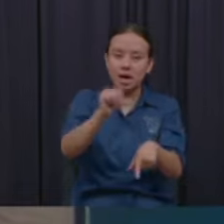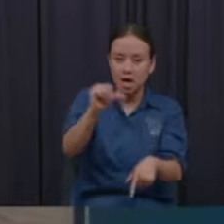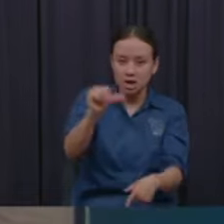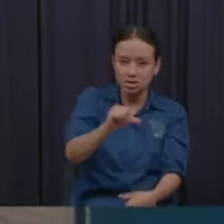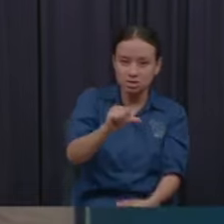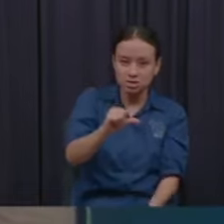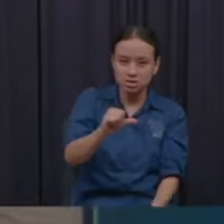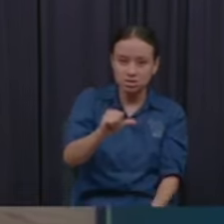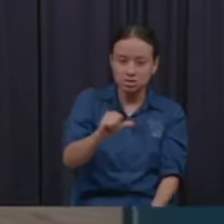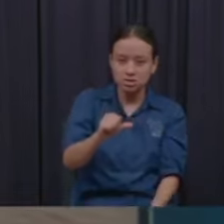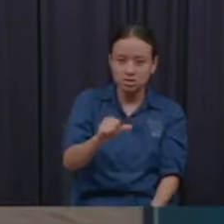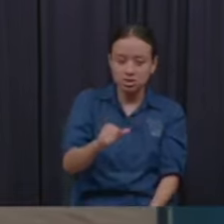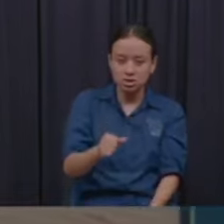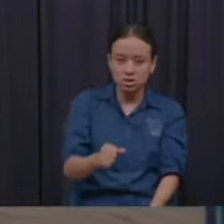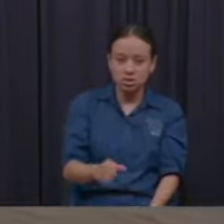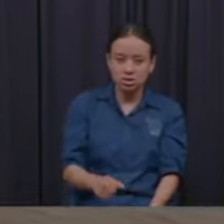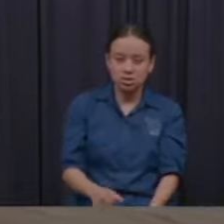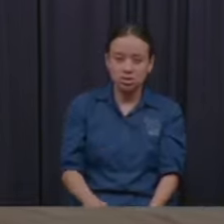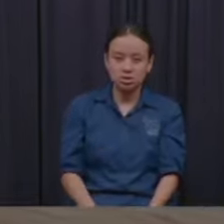será que está eso allí metido?